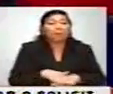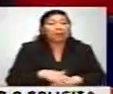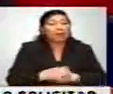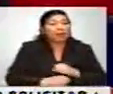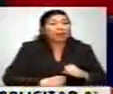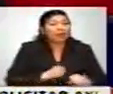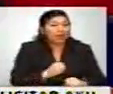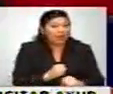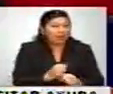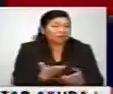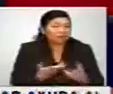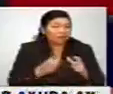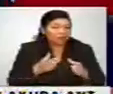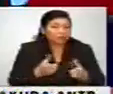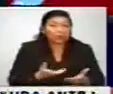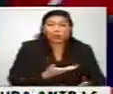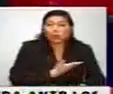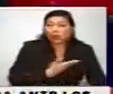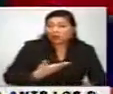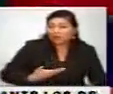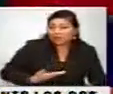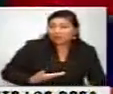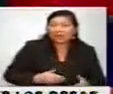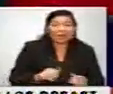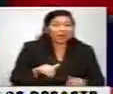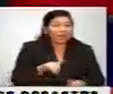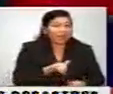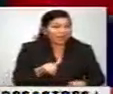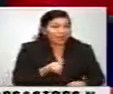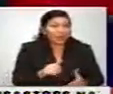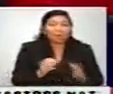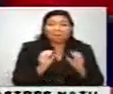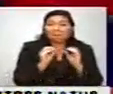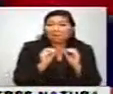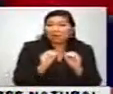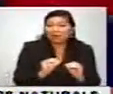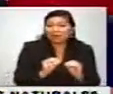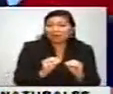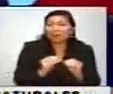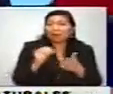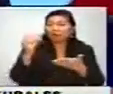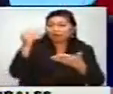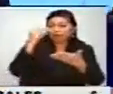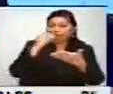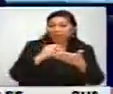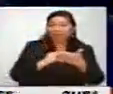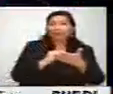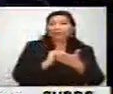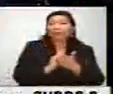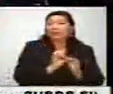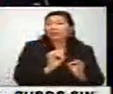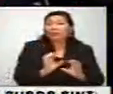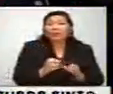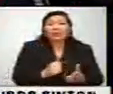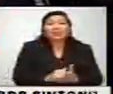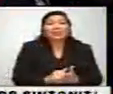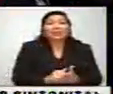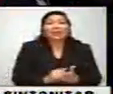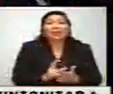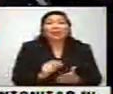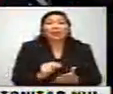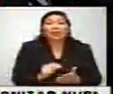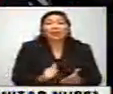anual de fiscalización de los gobiernos regionales y a la misma vez le ponemos una cláusula que si no asisten,